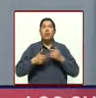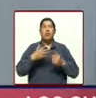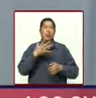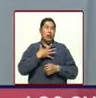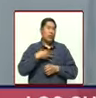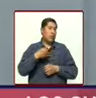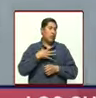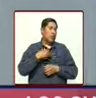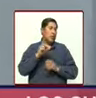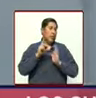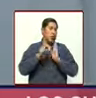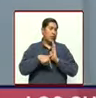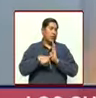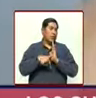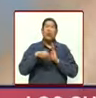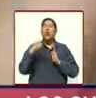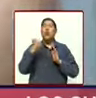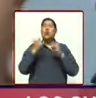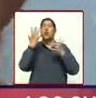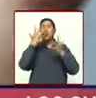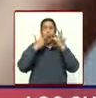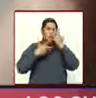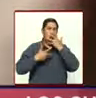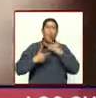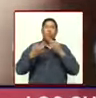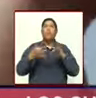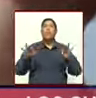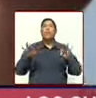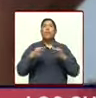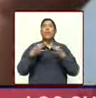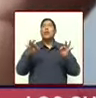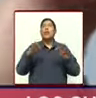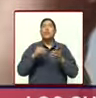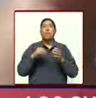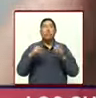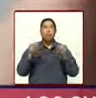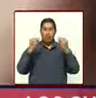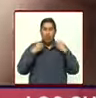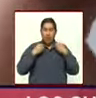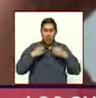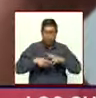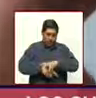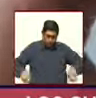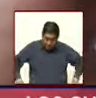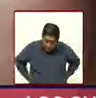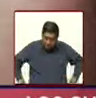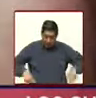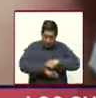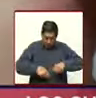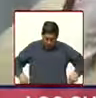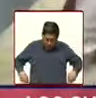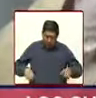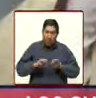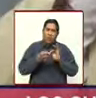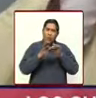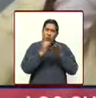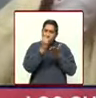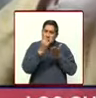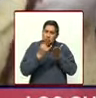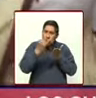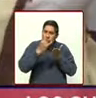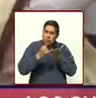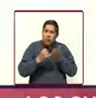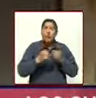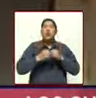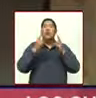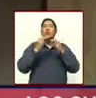blanco y luego los otros colores que simbolizan la festividad. Está cubierto por una faja llena de detalles que lo hacen ver